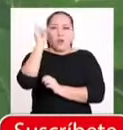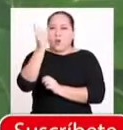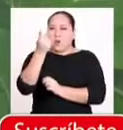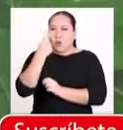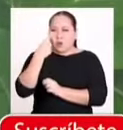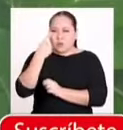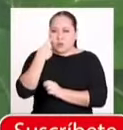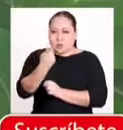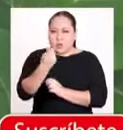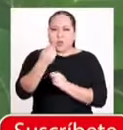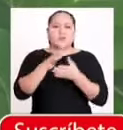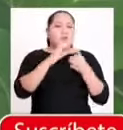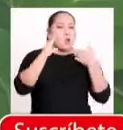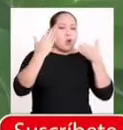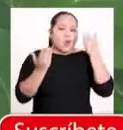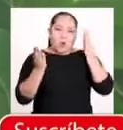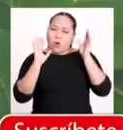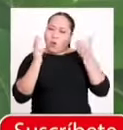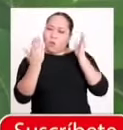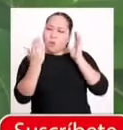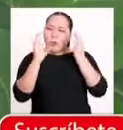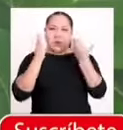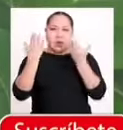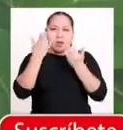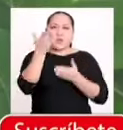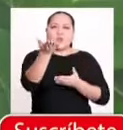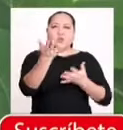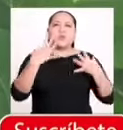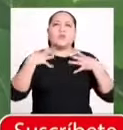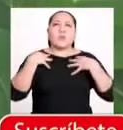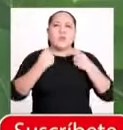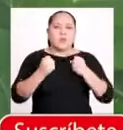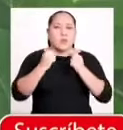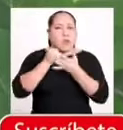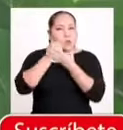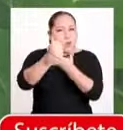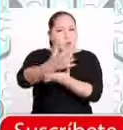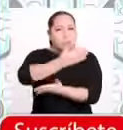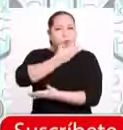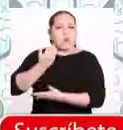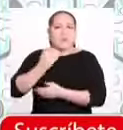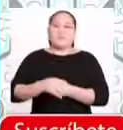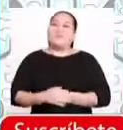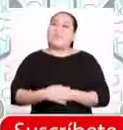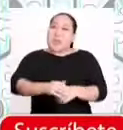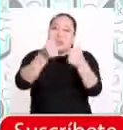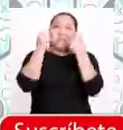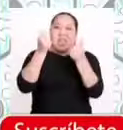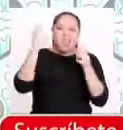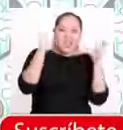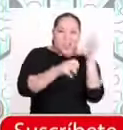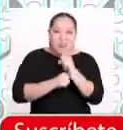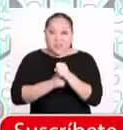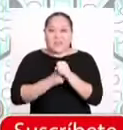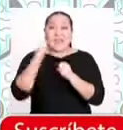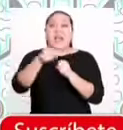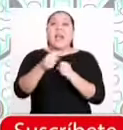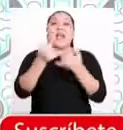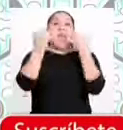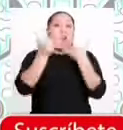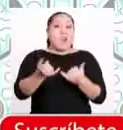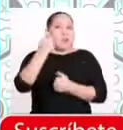Conocerlos y compararlos a su salud ayudará a mejorar. ¡Muy bien, Decau! Entonces,